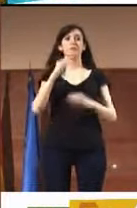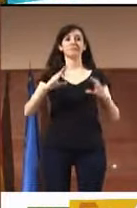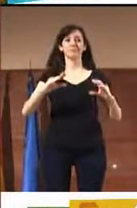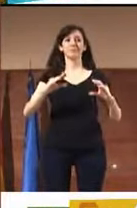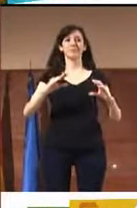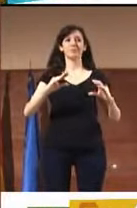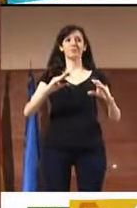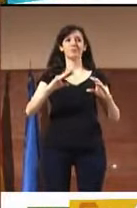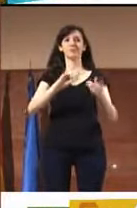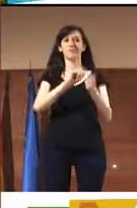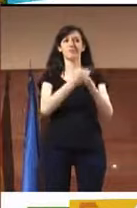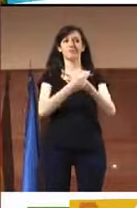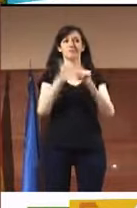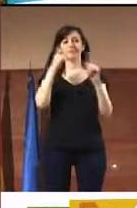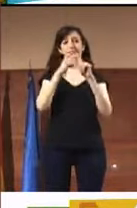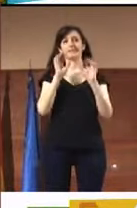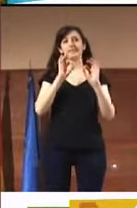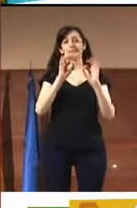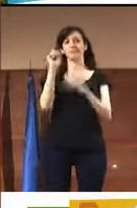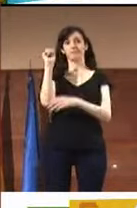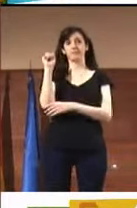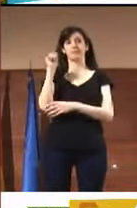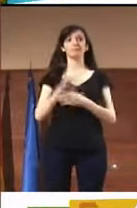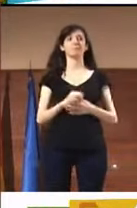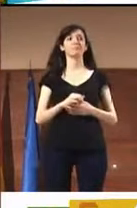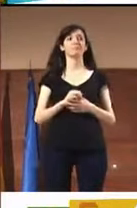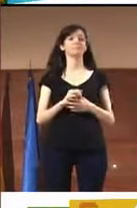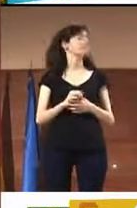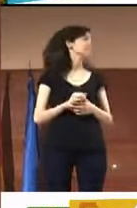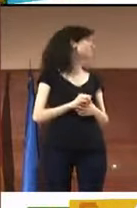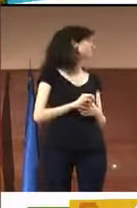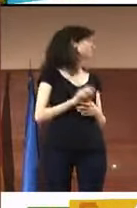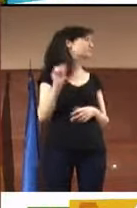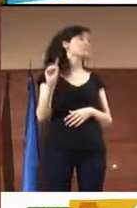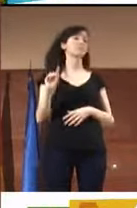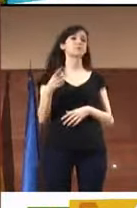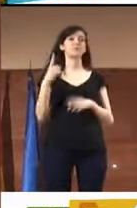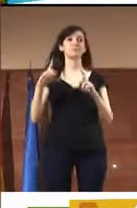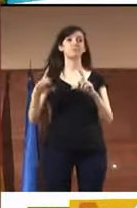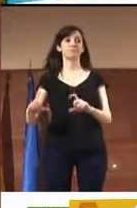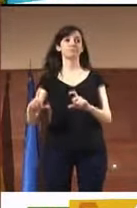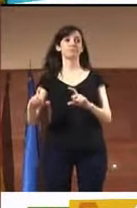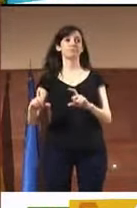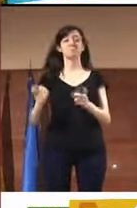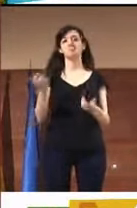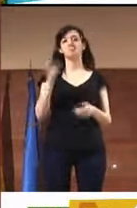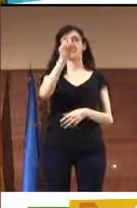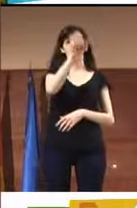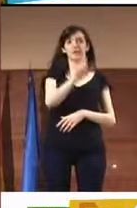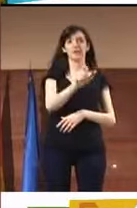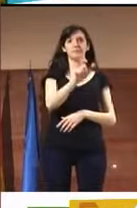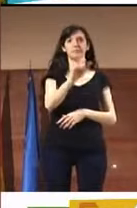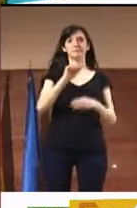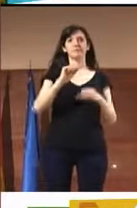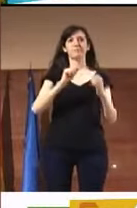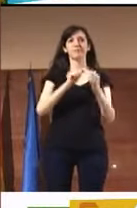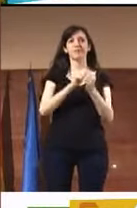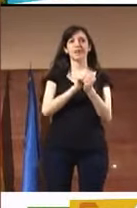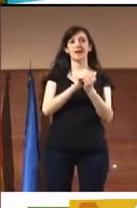del respaldo. La primera foto de abajo, igual. Una persona con una situación de cadera